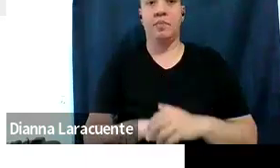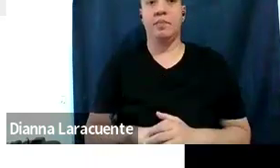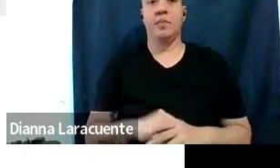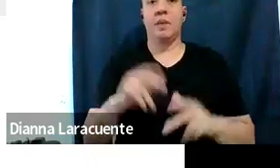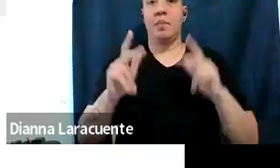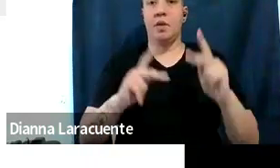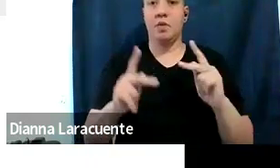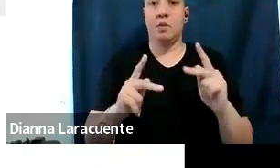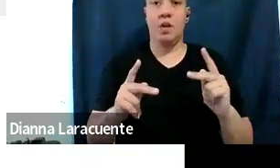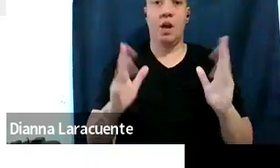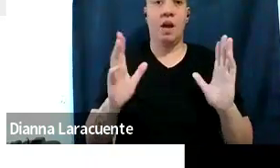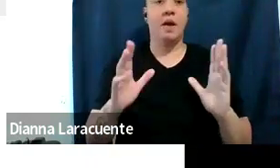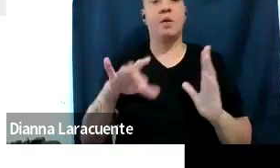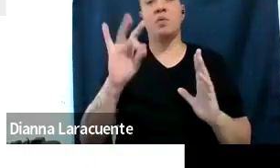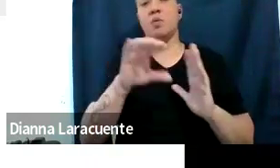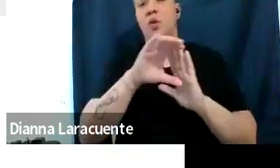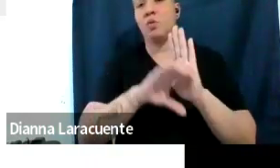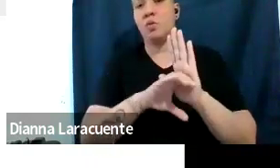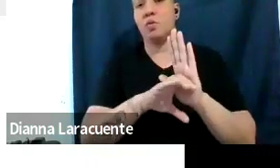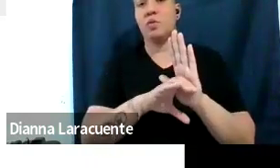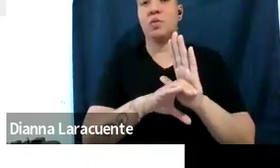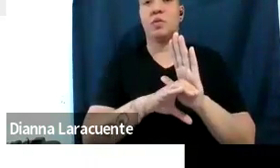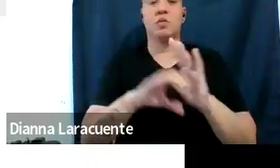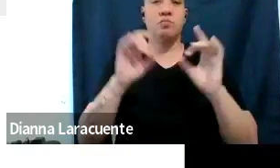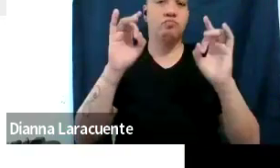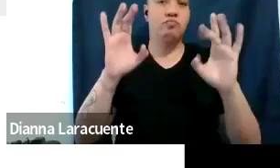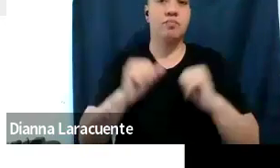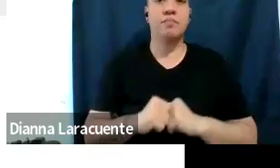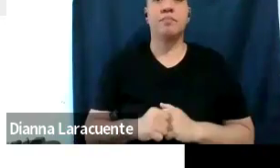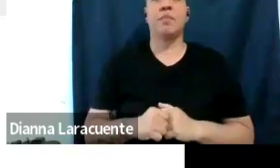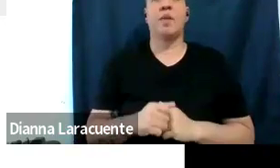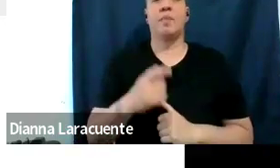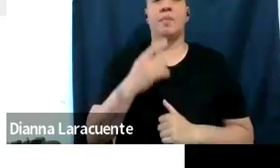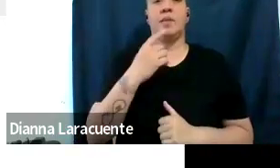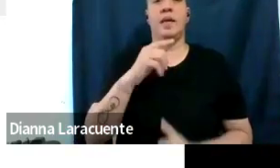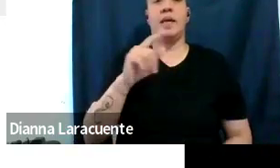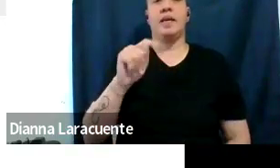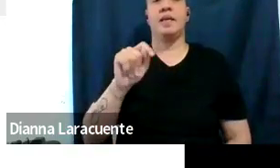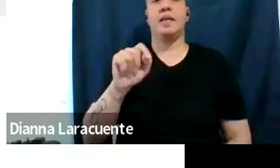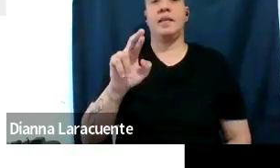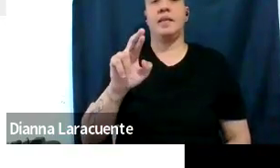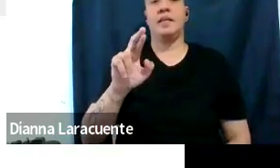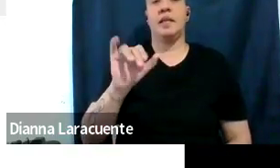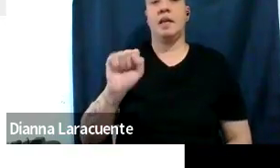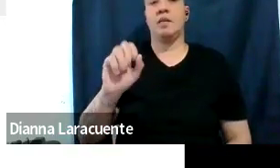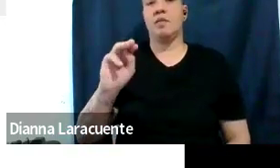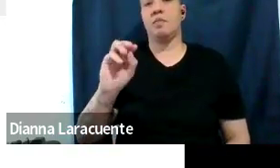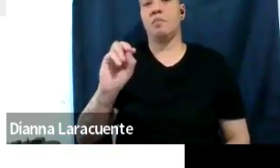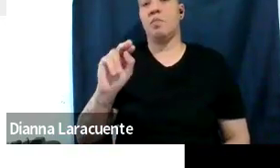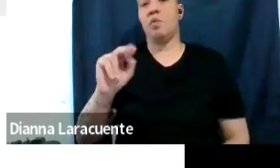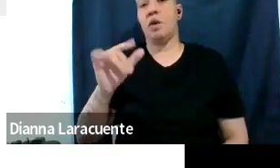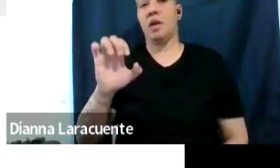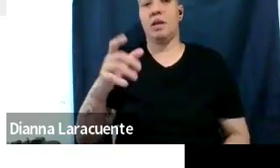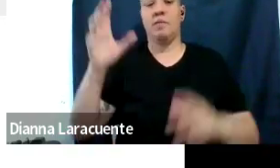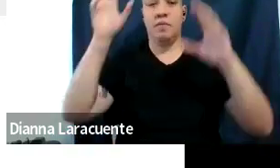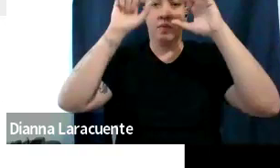que dice, ay, consiguió una constitución raquítica. Vamos a ver qué dice Trías Monge, gran jurista, que fue